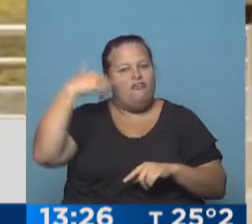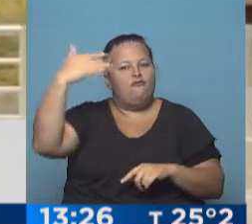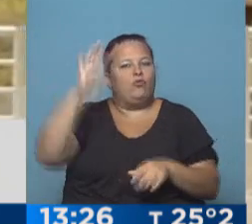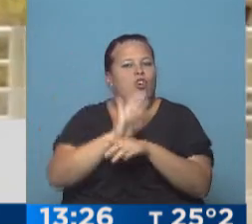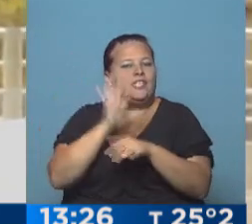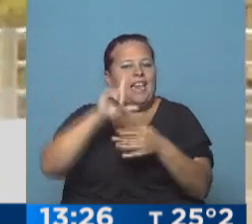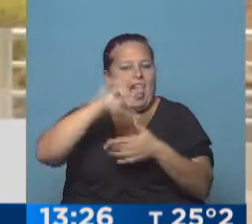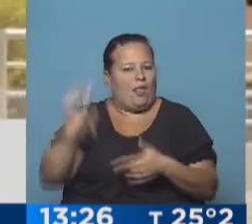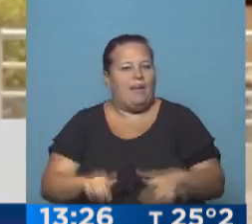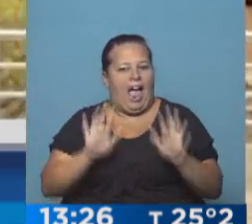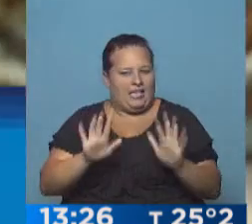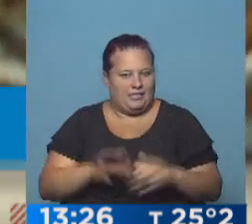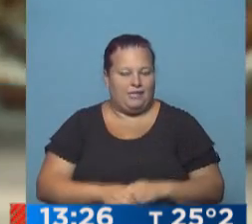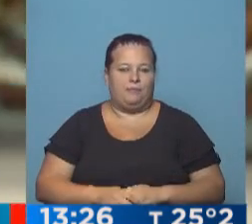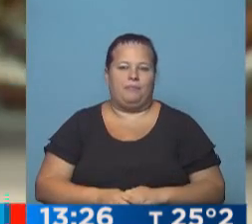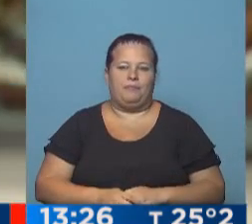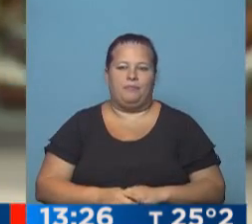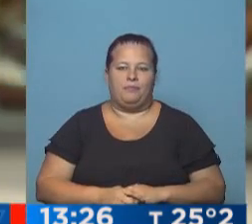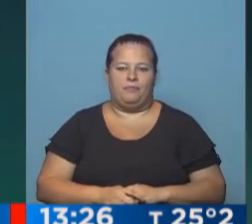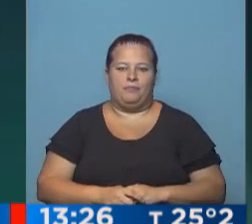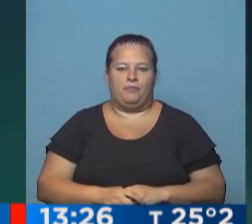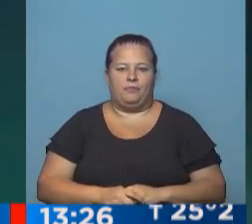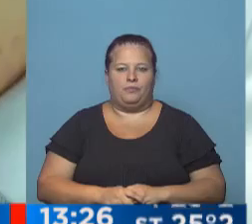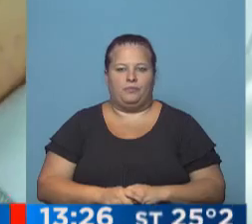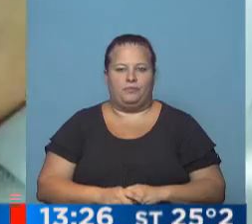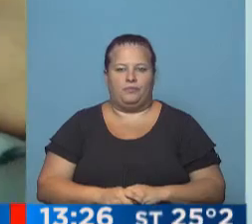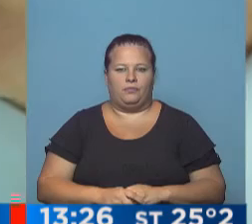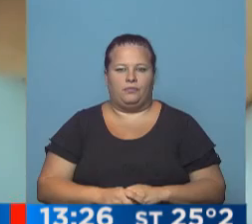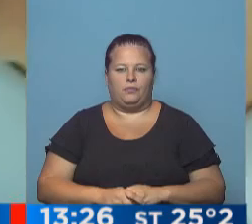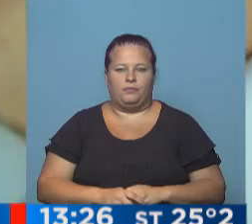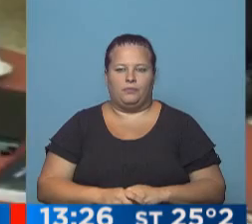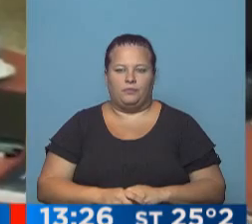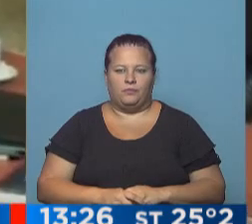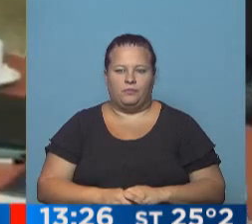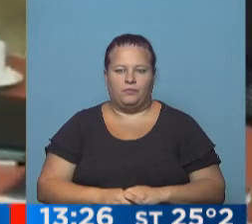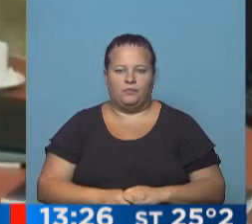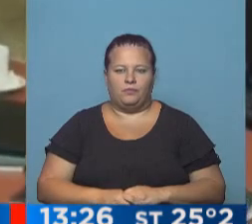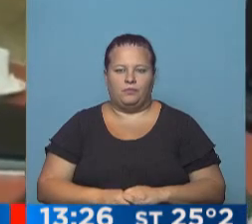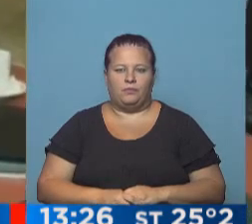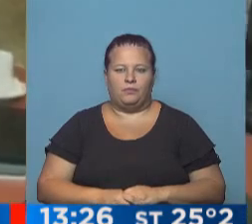cine de Latinoamérica, ¿no? Pero tú estás chiflado. Ese hombre anda con políticos. Es una...